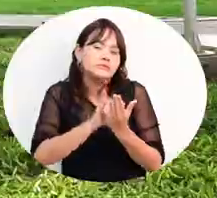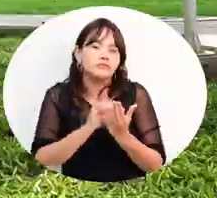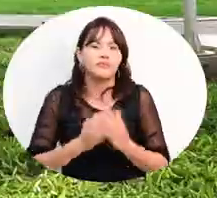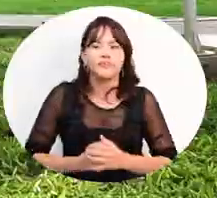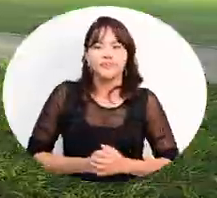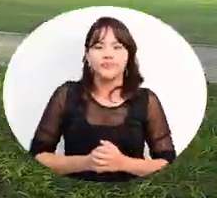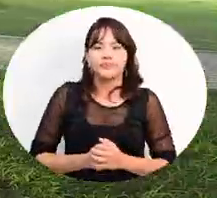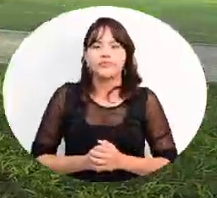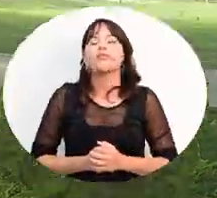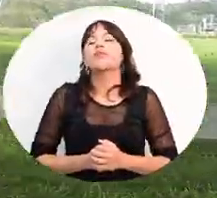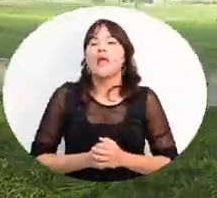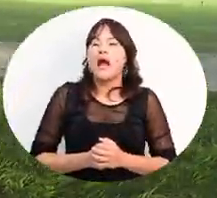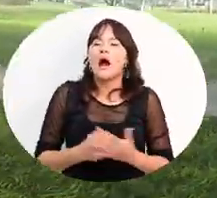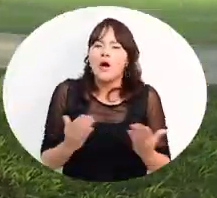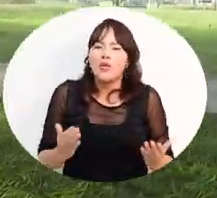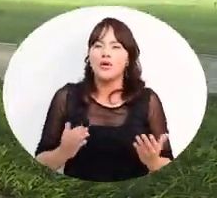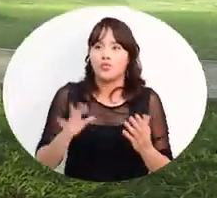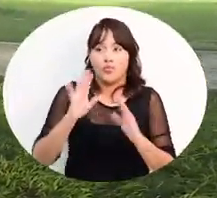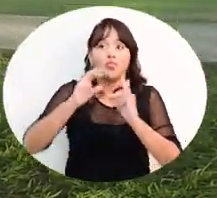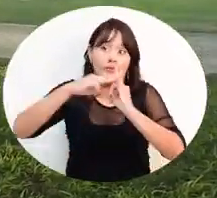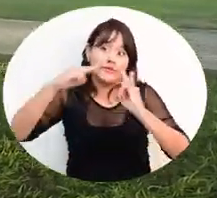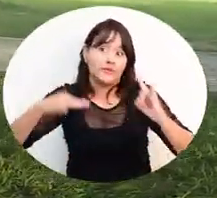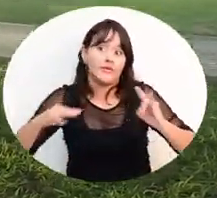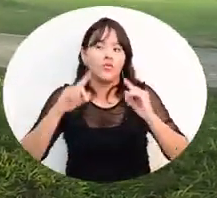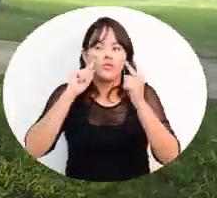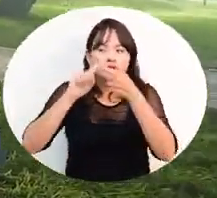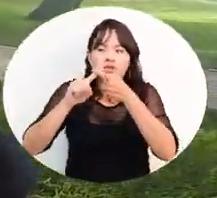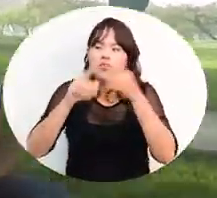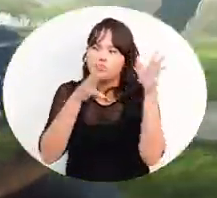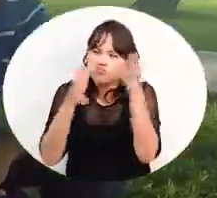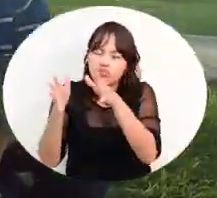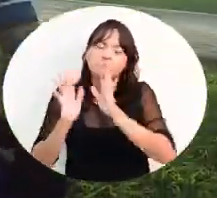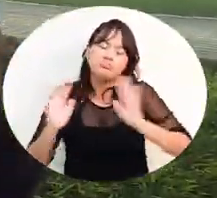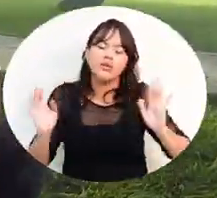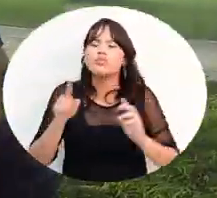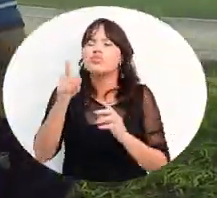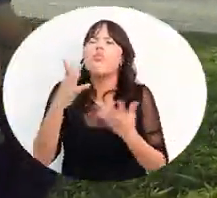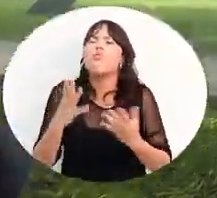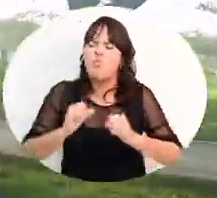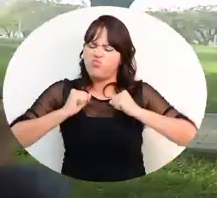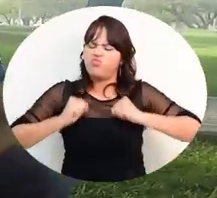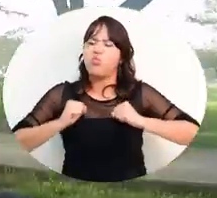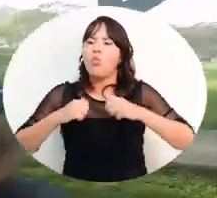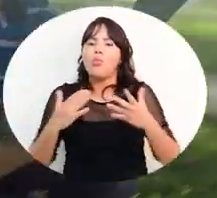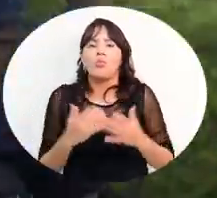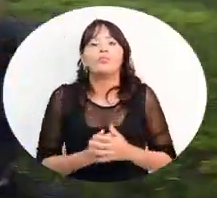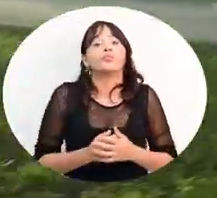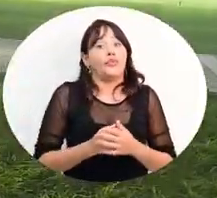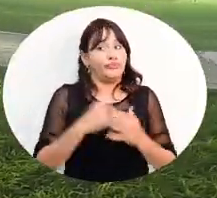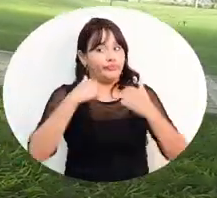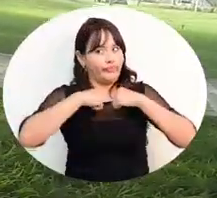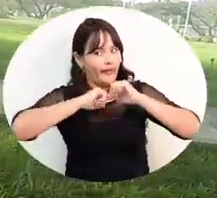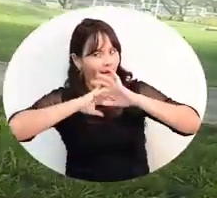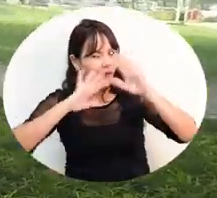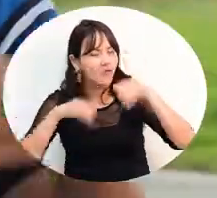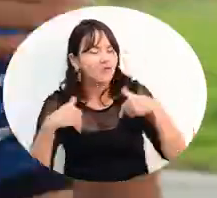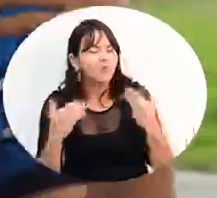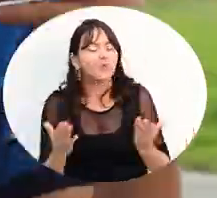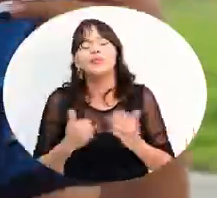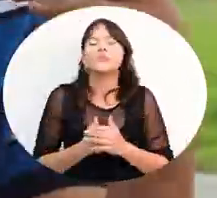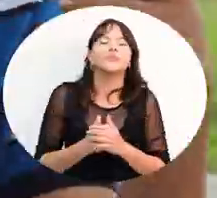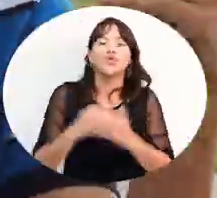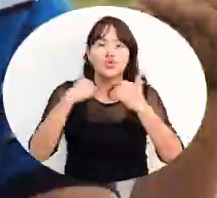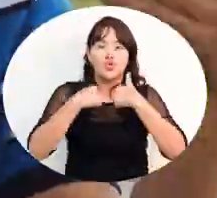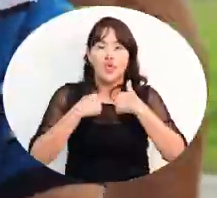aquí en la universidad. Ahora, esa parte de leer en la universidad, ¿y cómo lo reforzaste? ¿Hiciste los simulacros? ¿Entraste a la plataforma? Claro, ¿qué fue lo que sí, hiciste? Claro que sí.